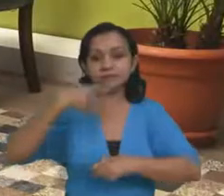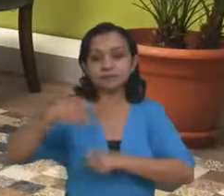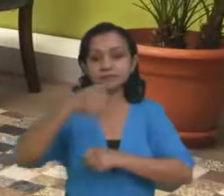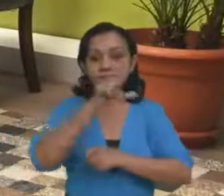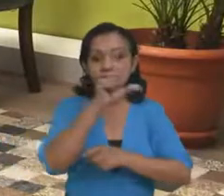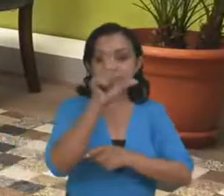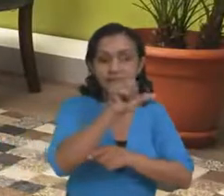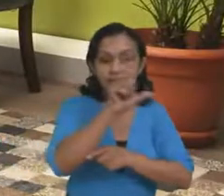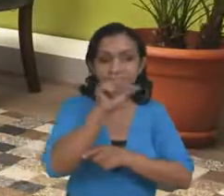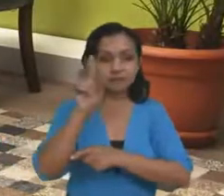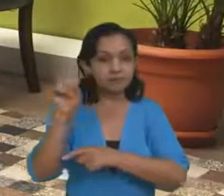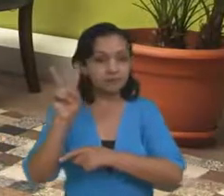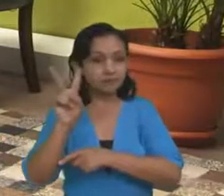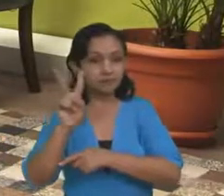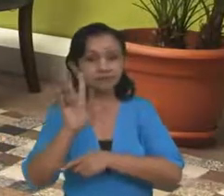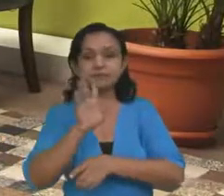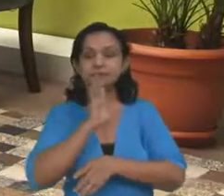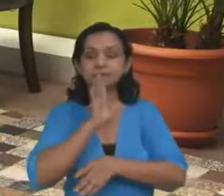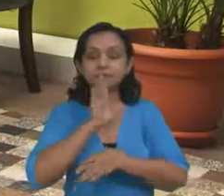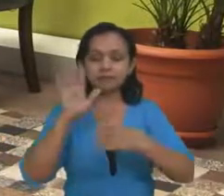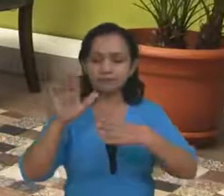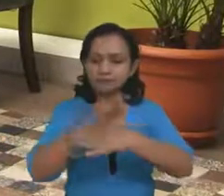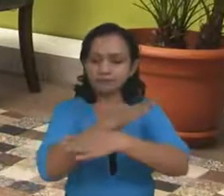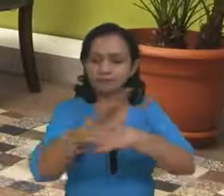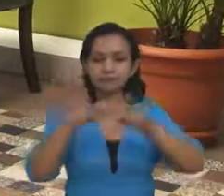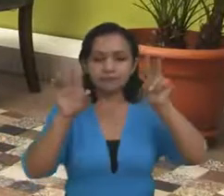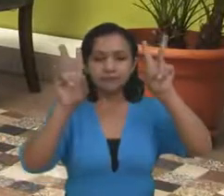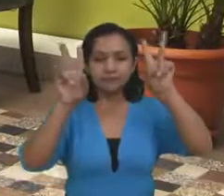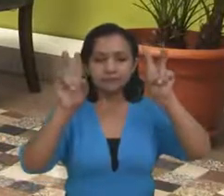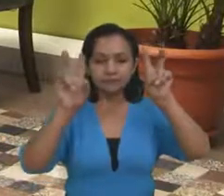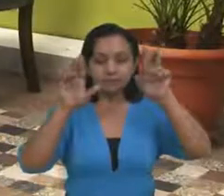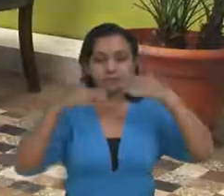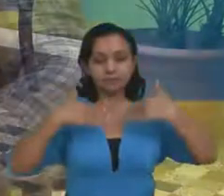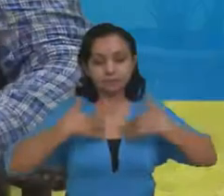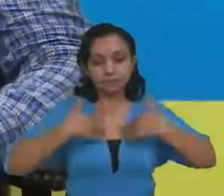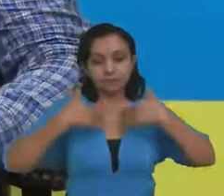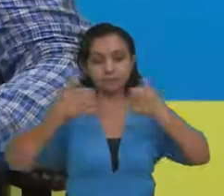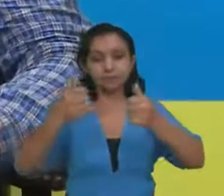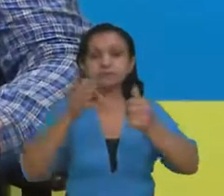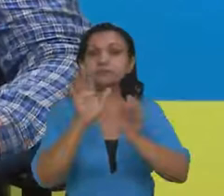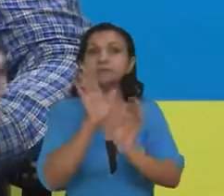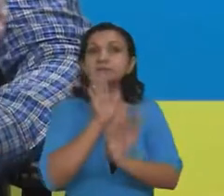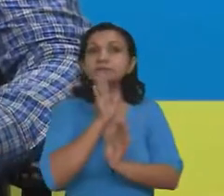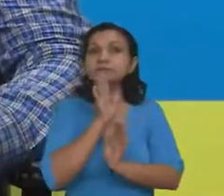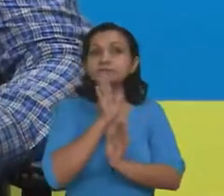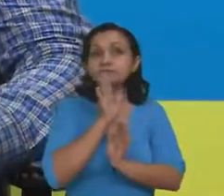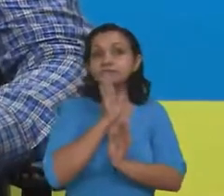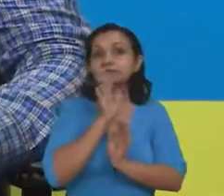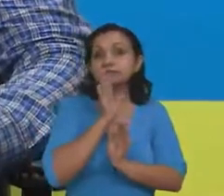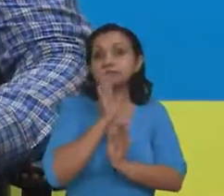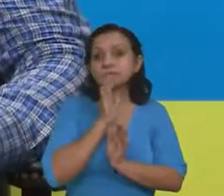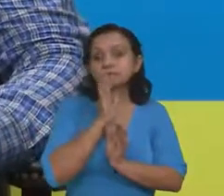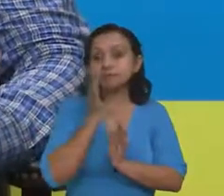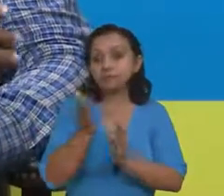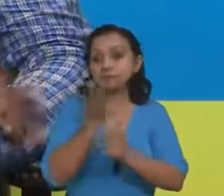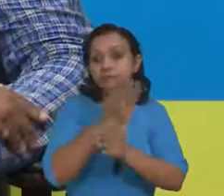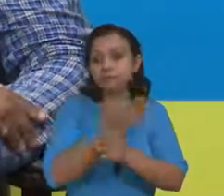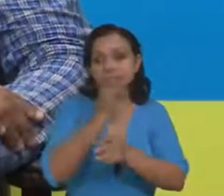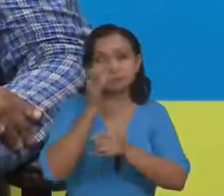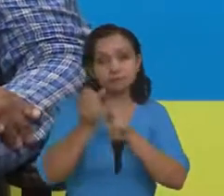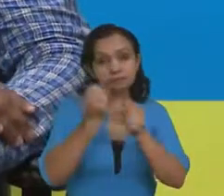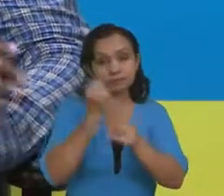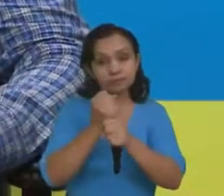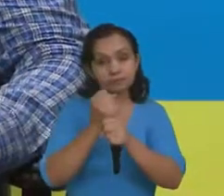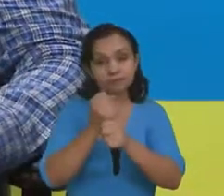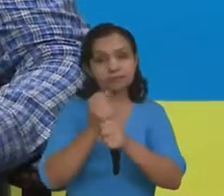viernes, hablamos sobre temas de salud. El día de hoy vamos a hablar de esto. No hemos hablado en el transcurso más de un año de que tenemos